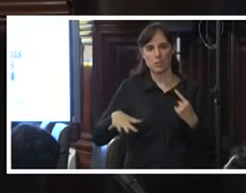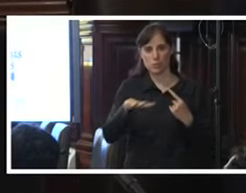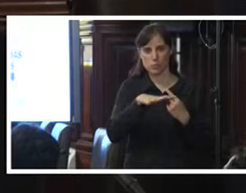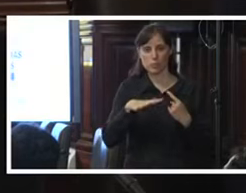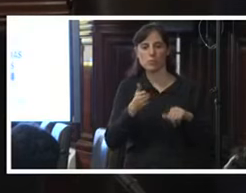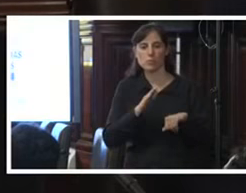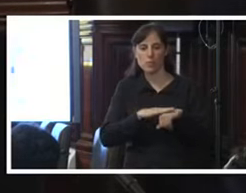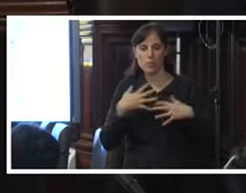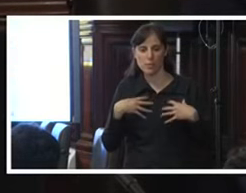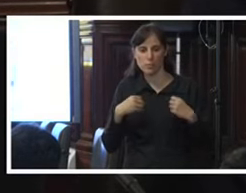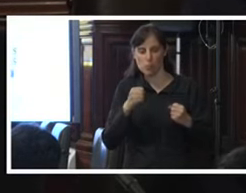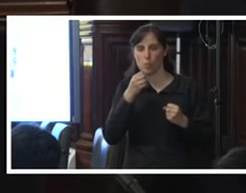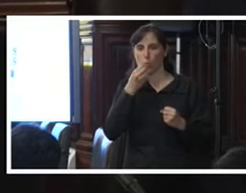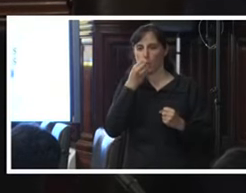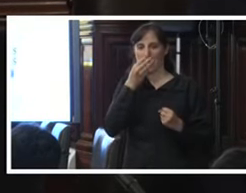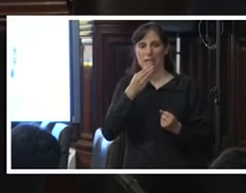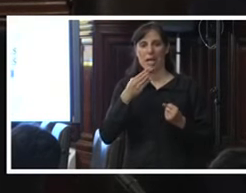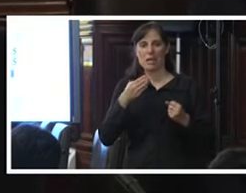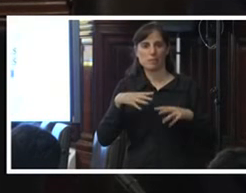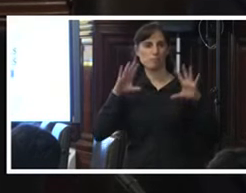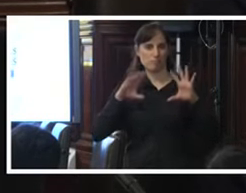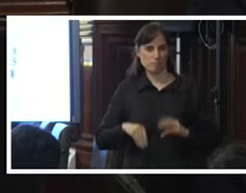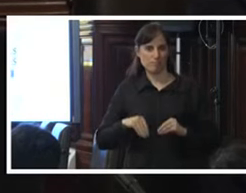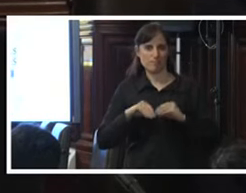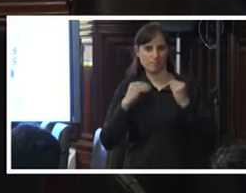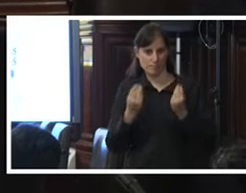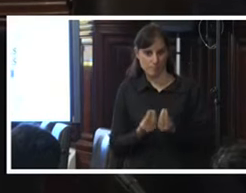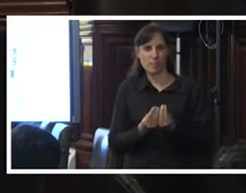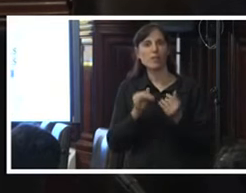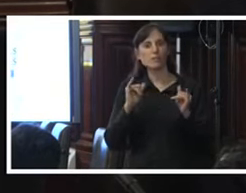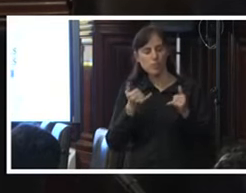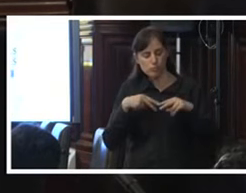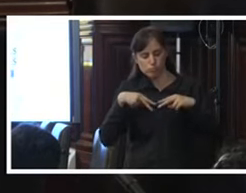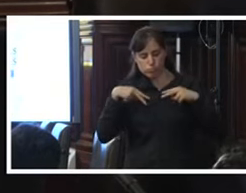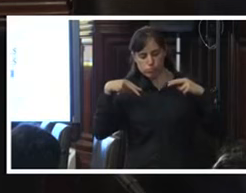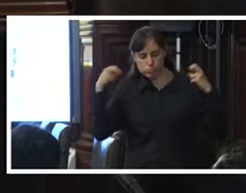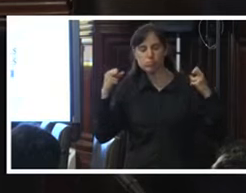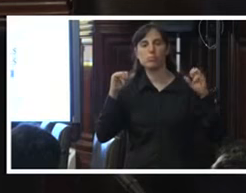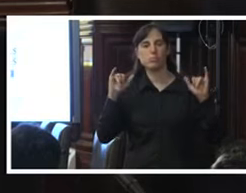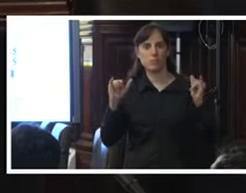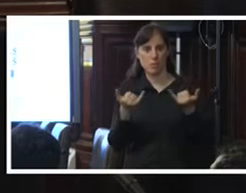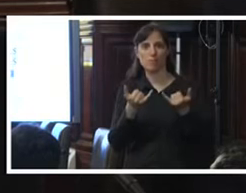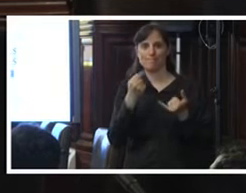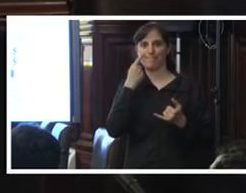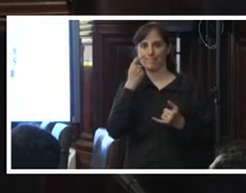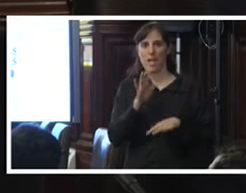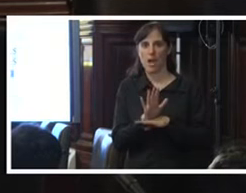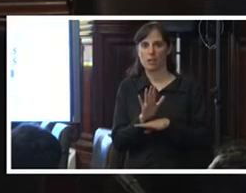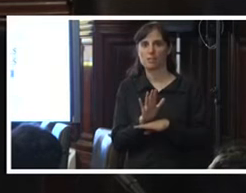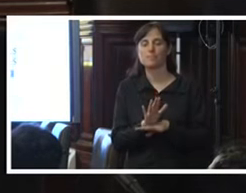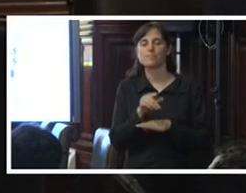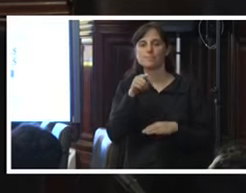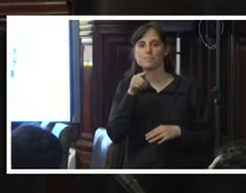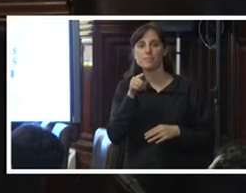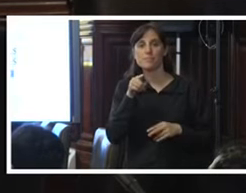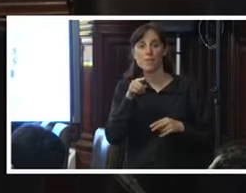su salud y su bienestar integral lo cual hemos podido demostrar a través de nuestra labor de campo e investigativa es de hacer notar que